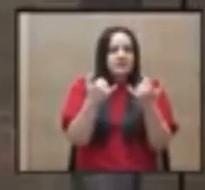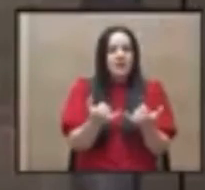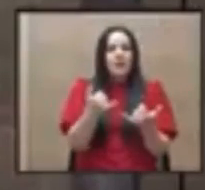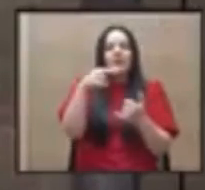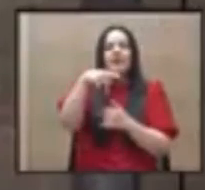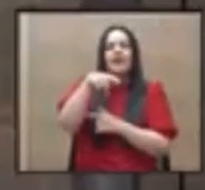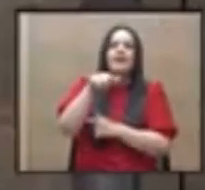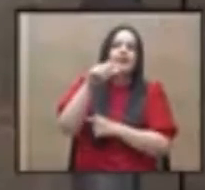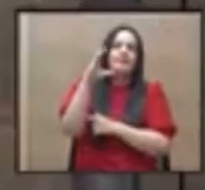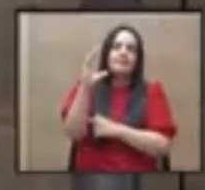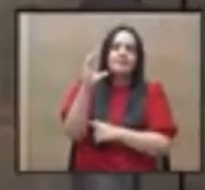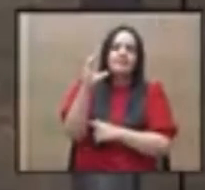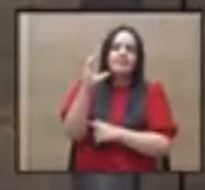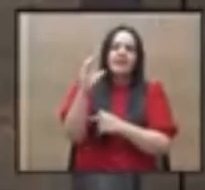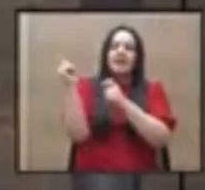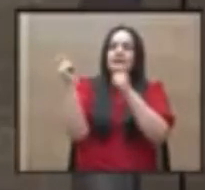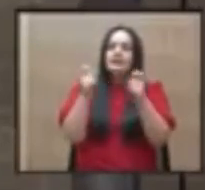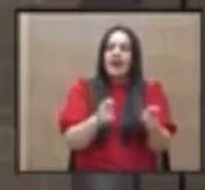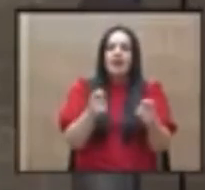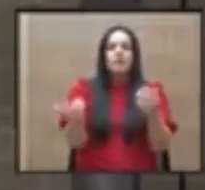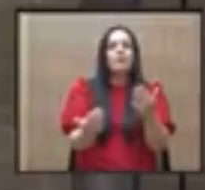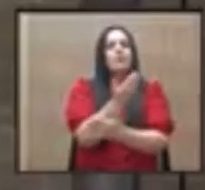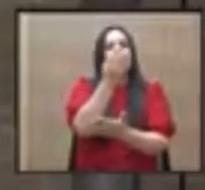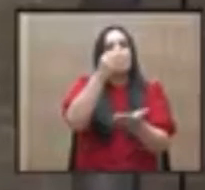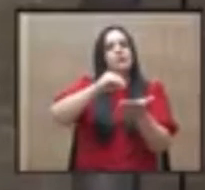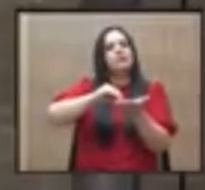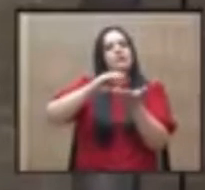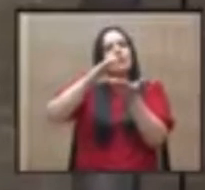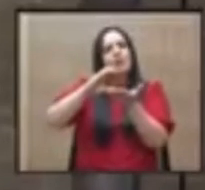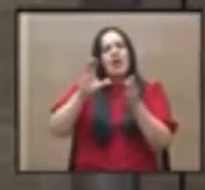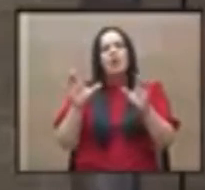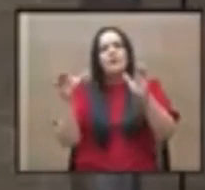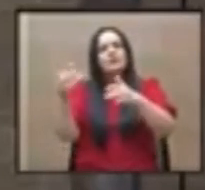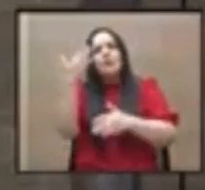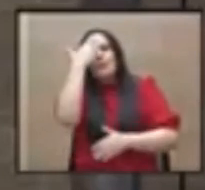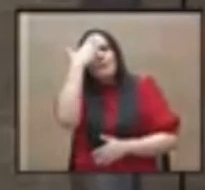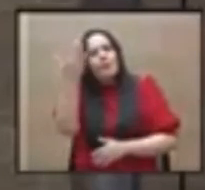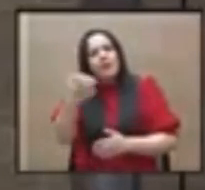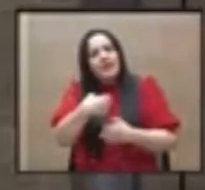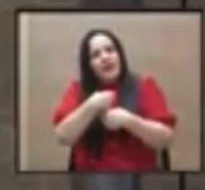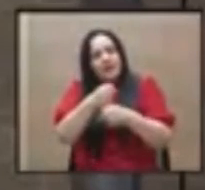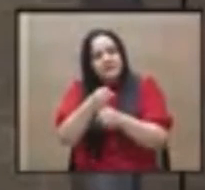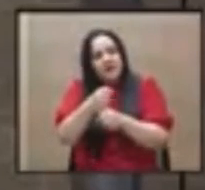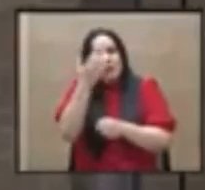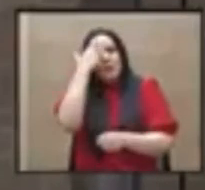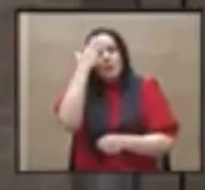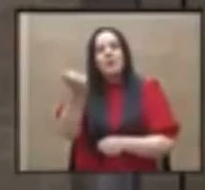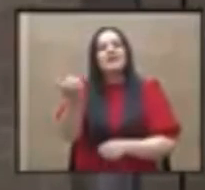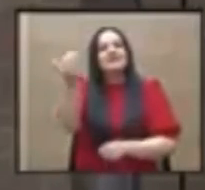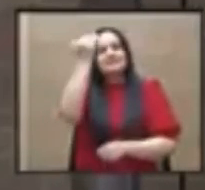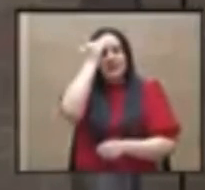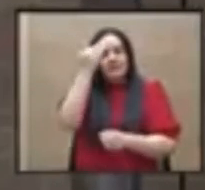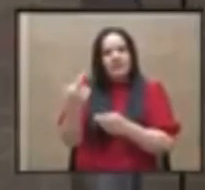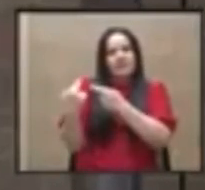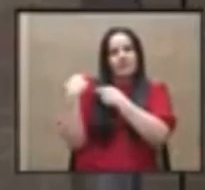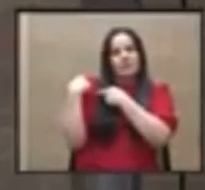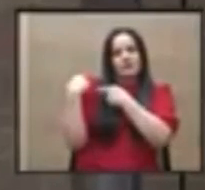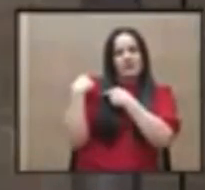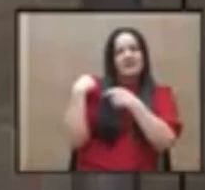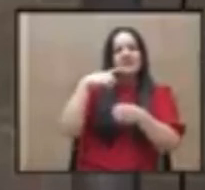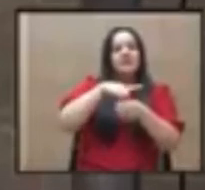de gobierno trae este nuevo rubro a comisión. ¿Y por qué lo hacen? Porque saben que los responsables diputados de